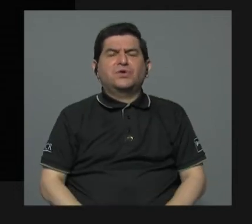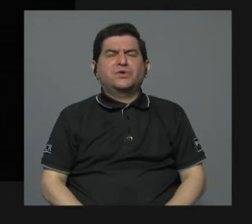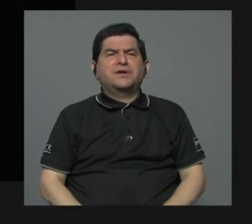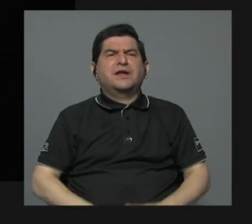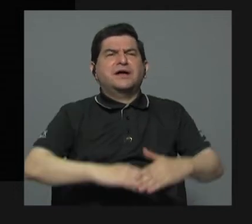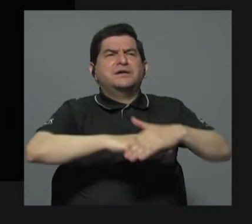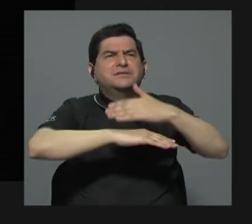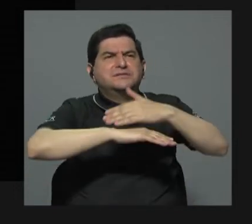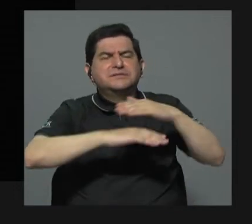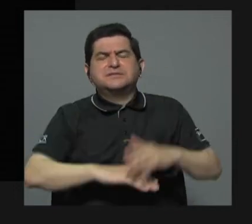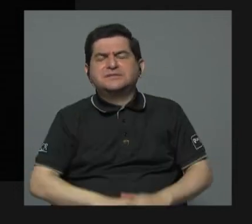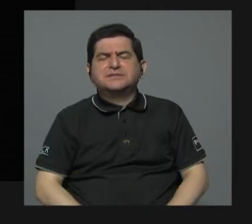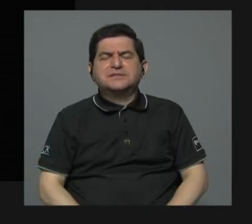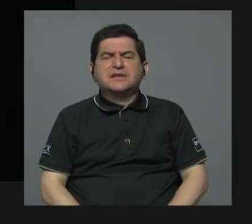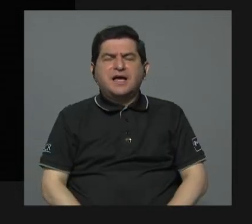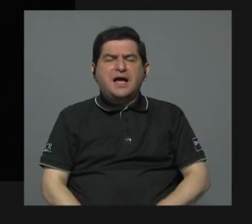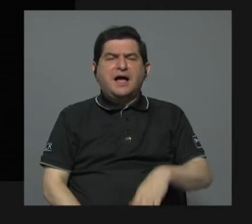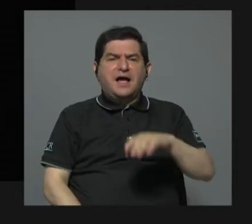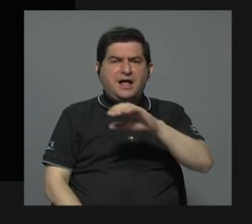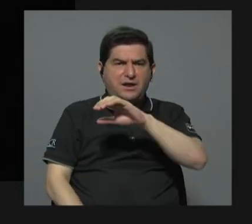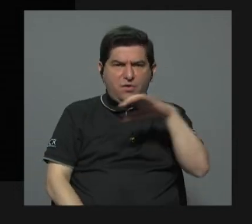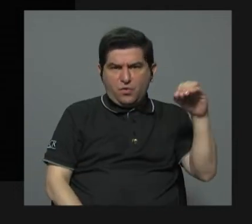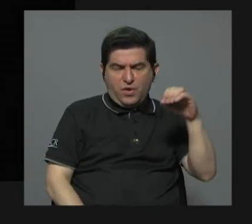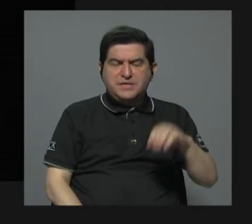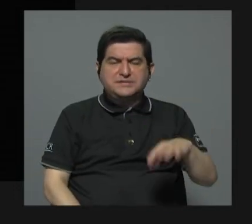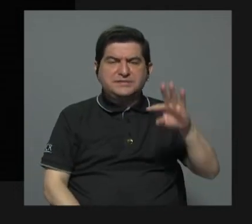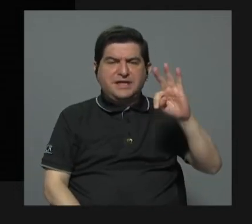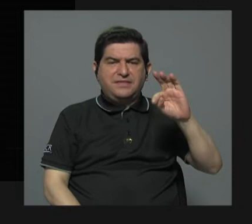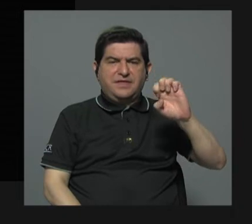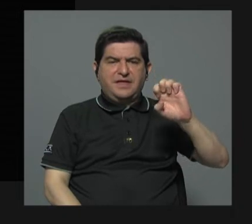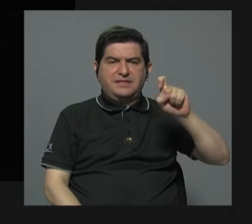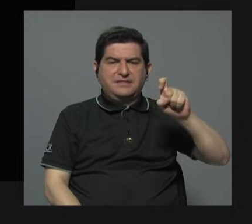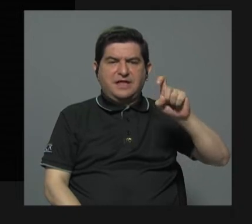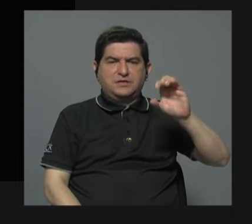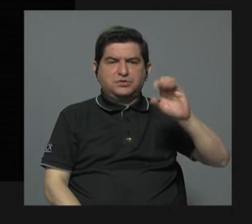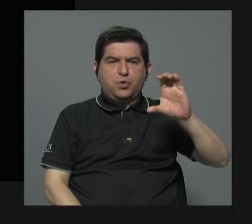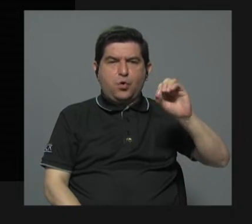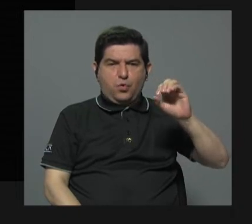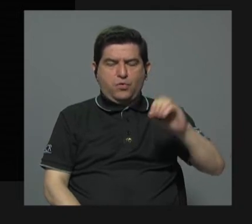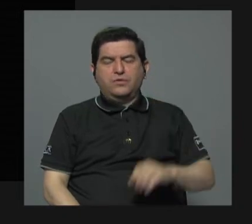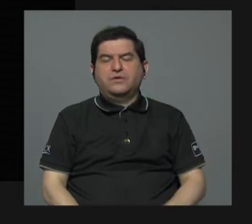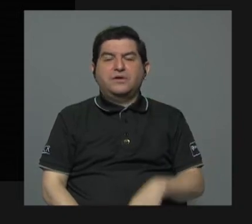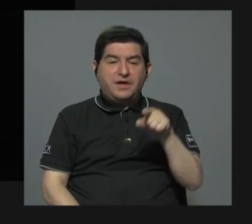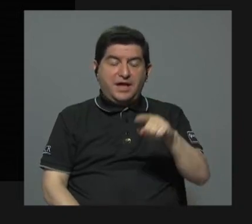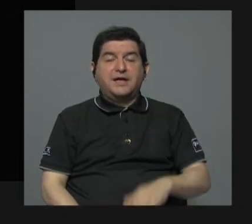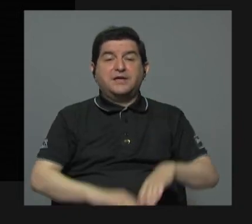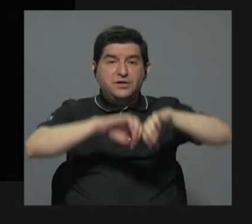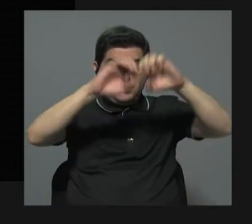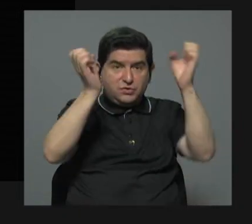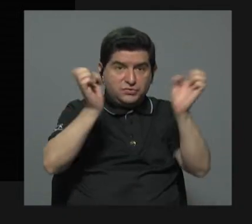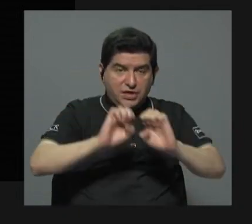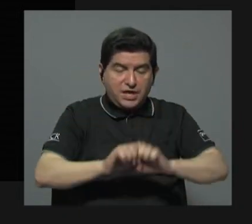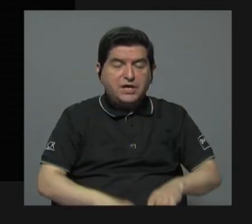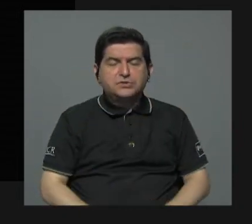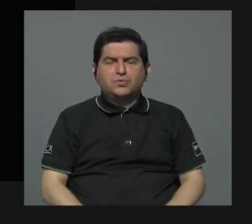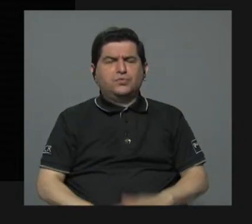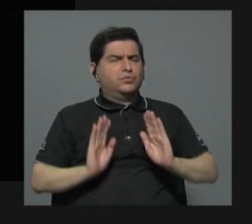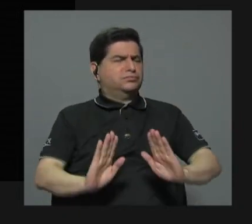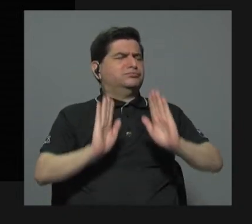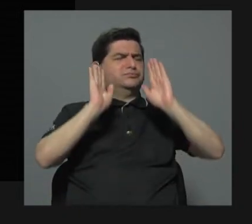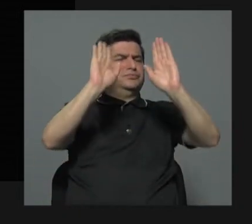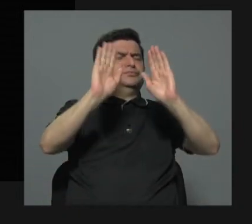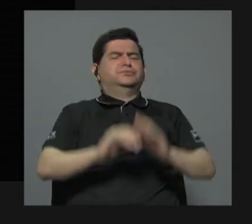occidental del lago de Texcoco, ya en tierra firme, bueno, los tlacopanecas, sus escudos de armas son maravillosos en cuanto